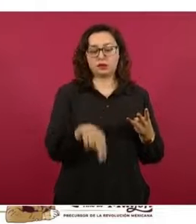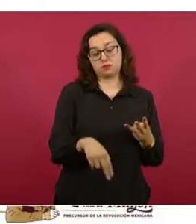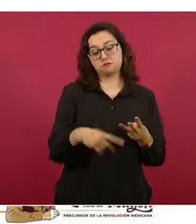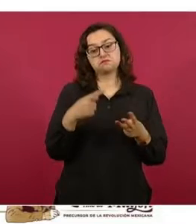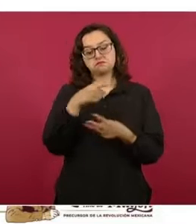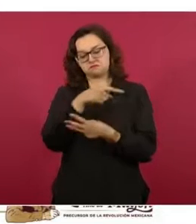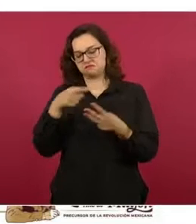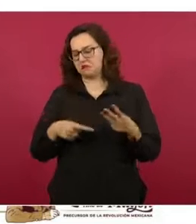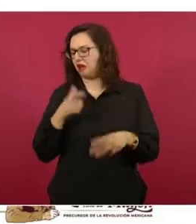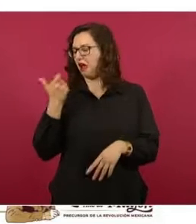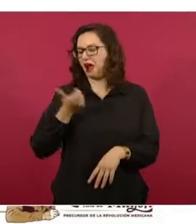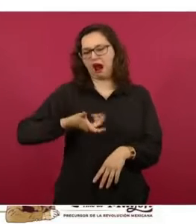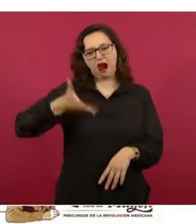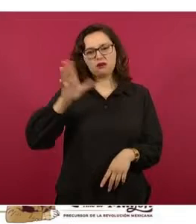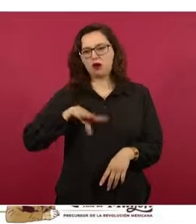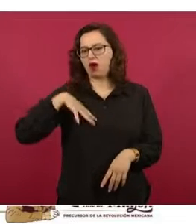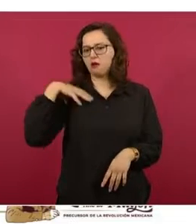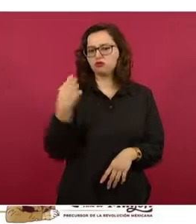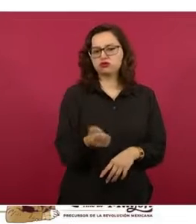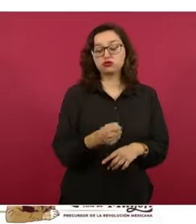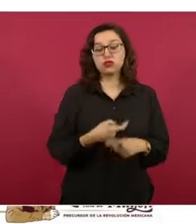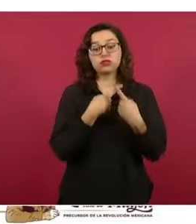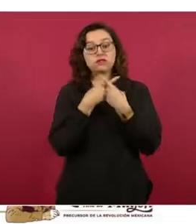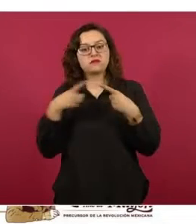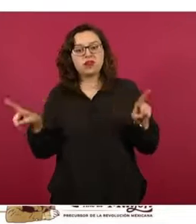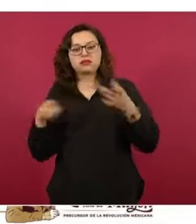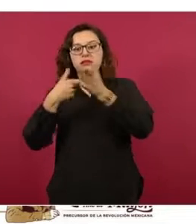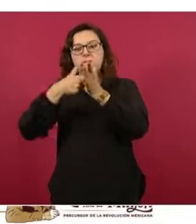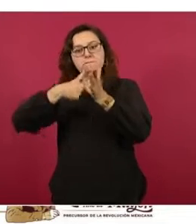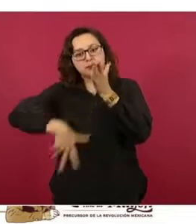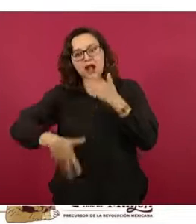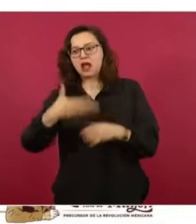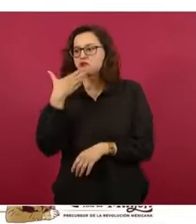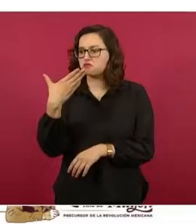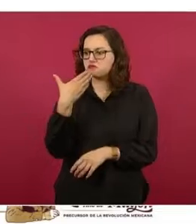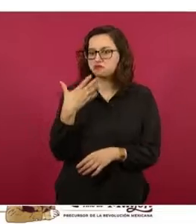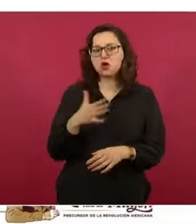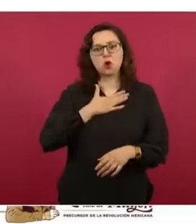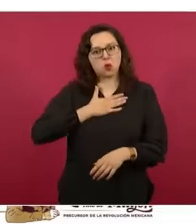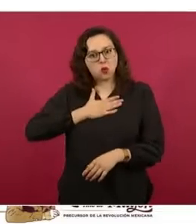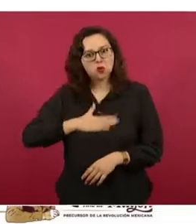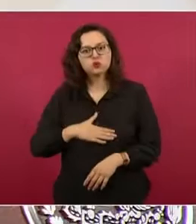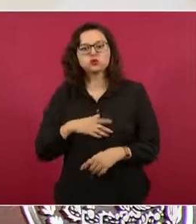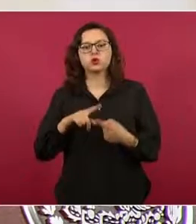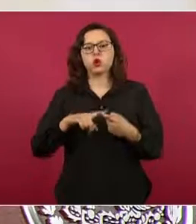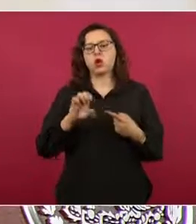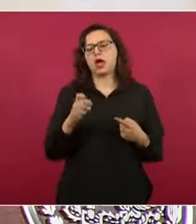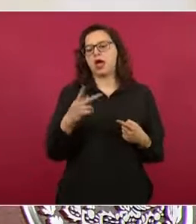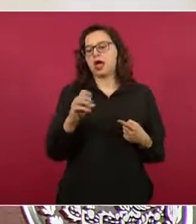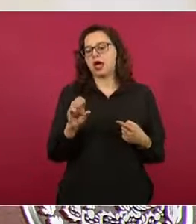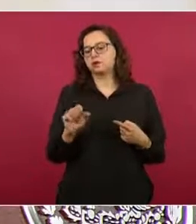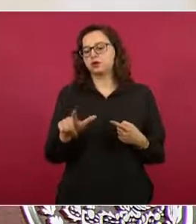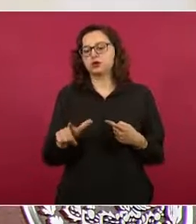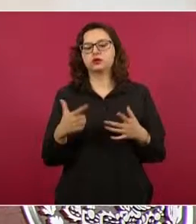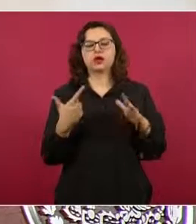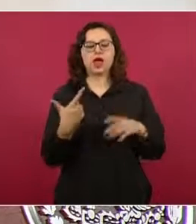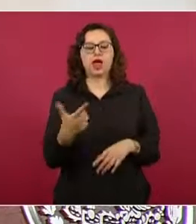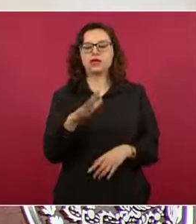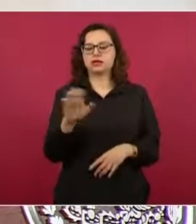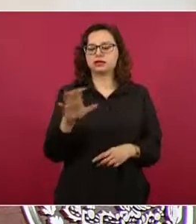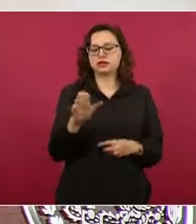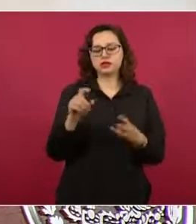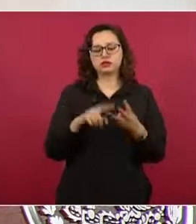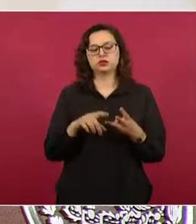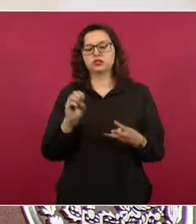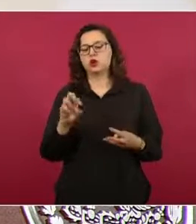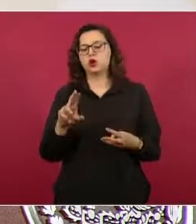G500 y Orsan. Esas son las tres marcas aliadas de los consumidores. Y vamos a verlo ahora en las ocho